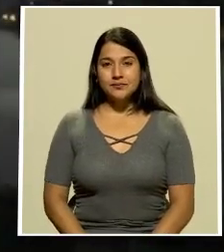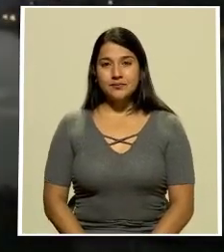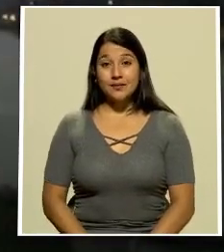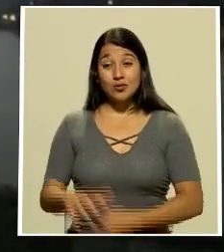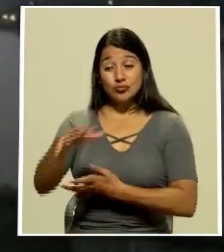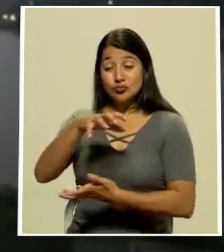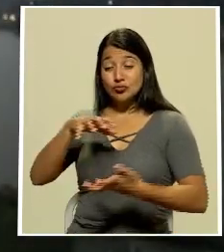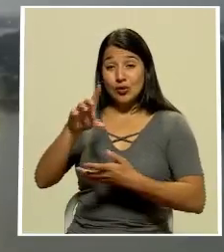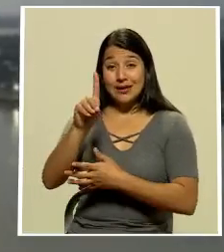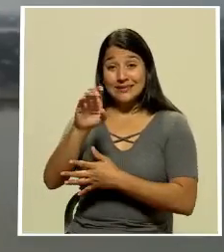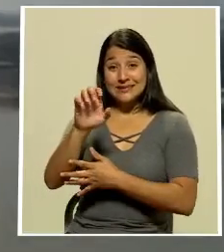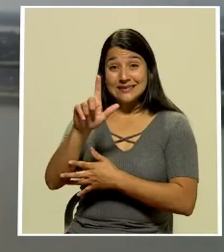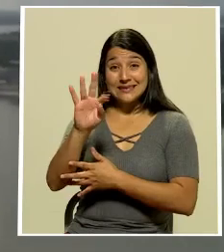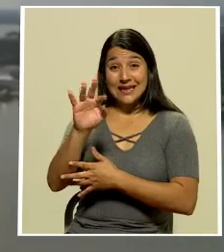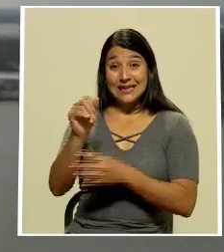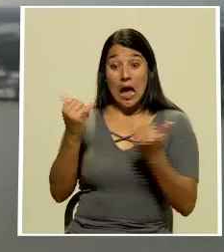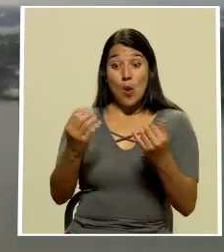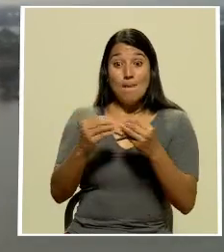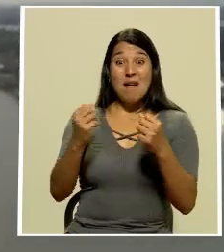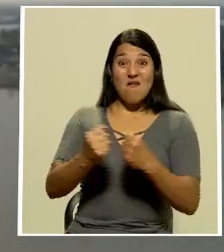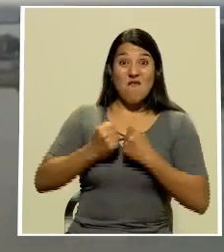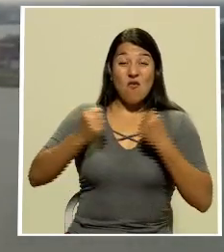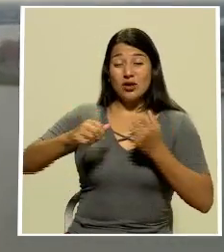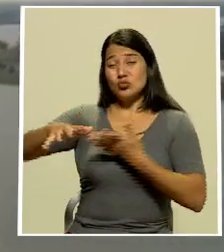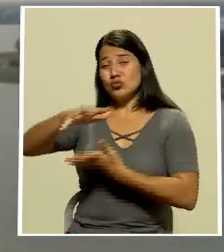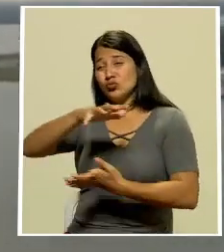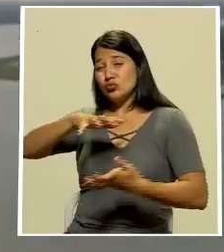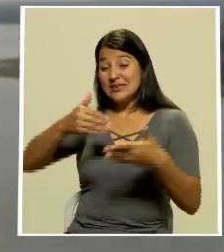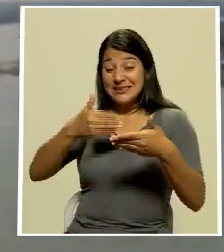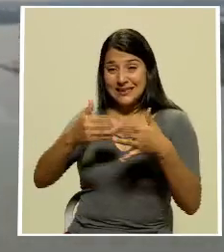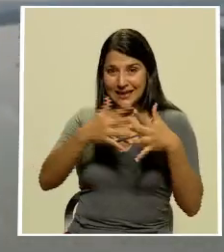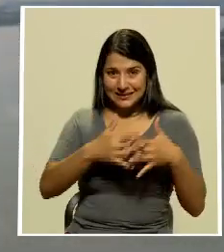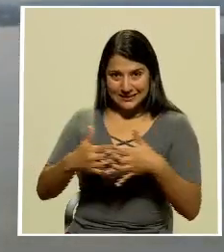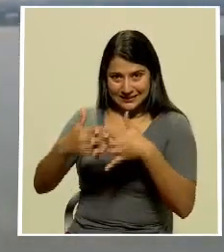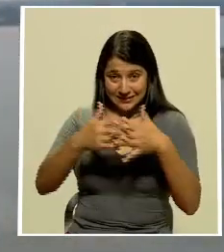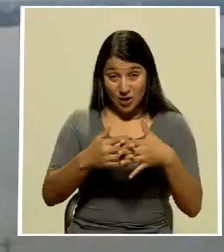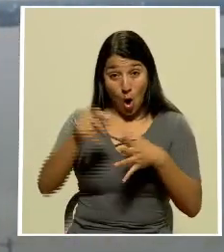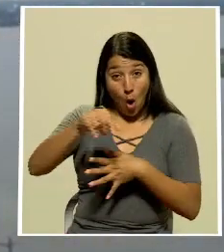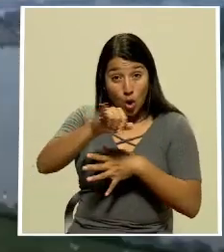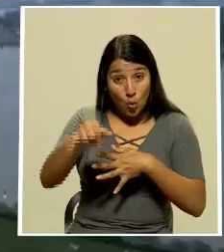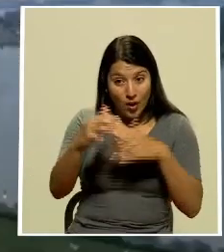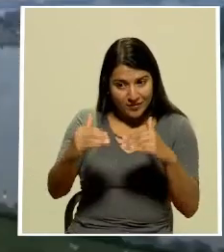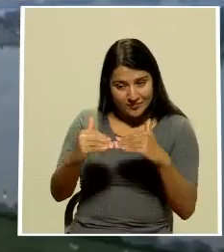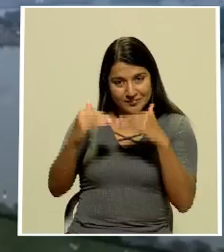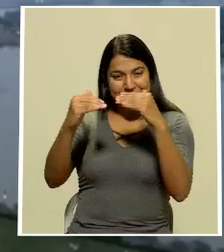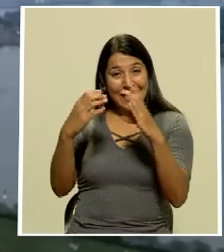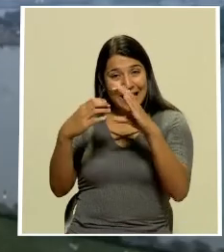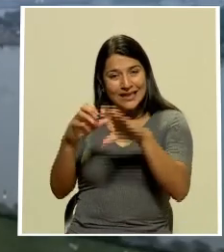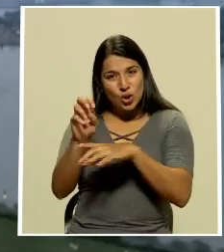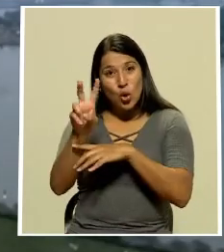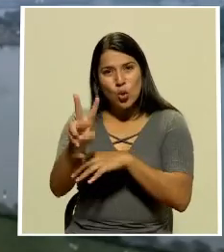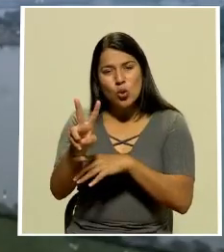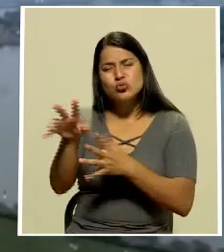Delta se fortalece rumbo a Estados Unidos. El huracán alcanzó el jueves la categoría 2 en la escala Saffir-Simpson, cuyo mayor